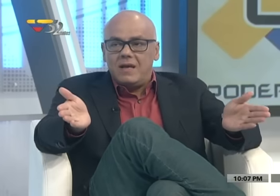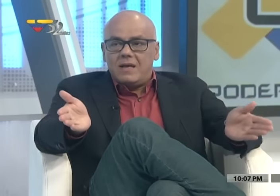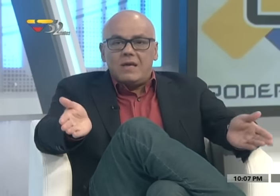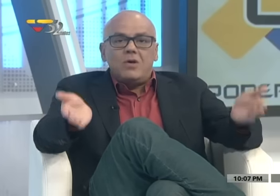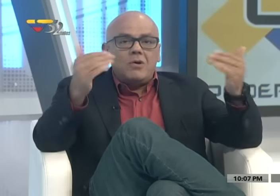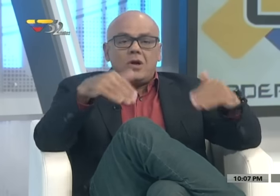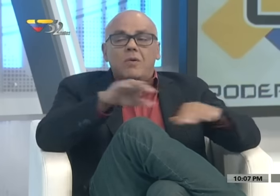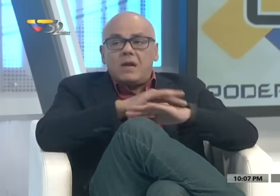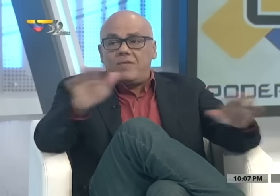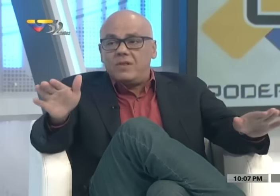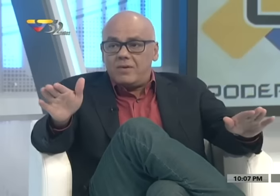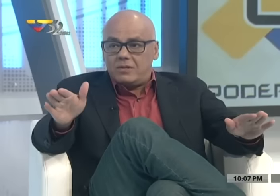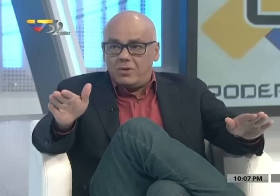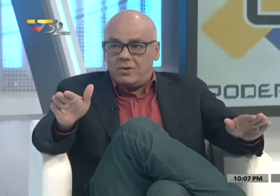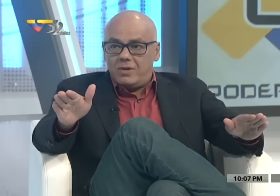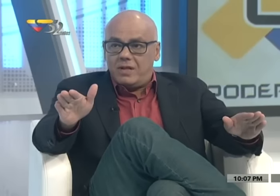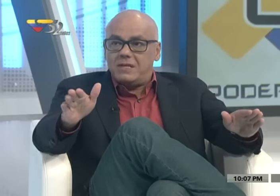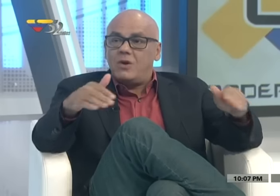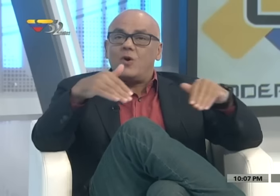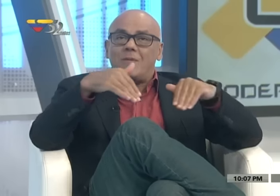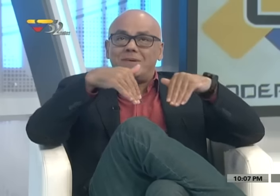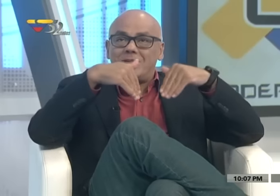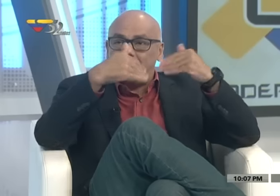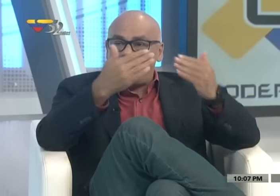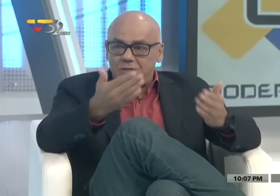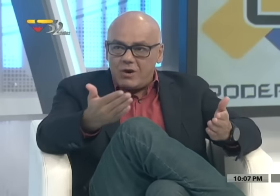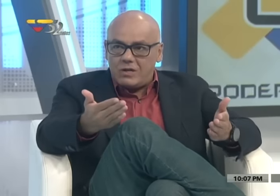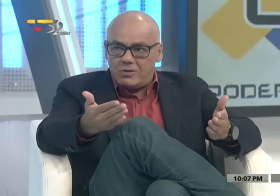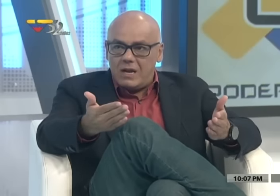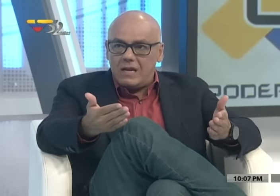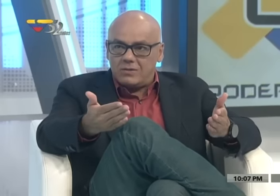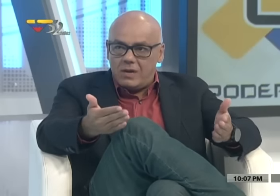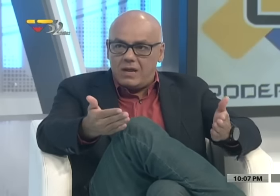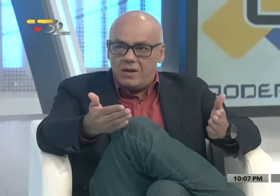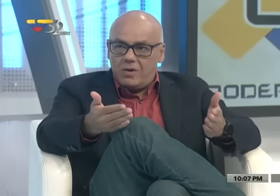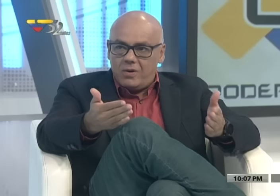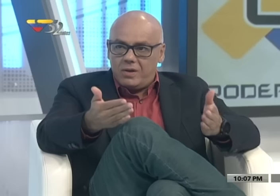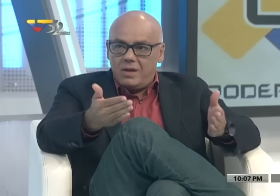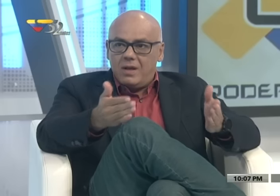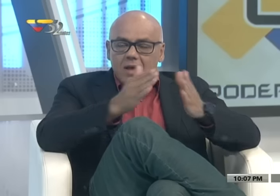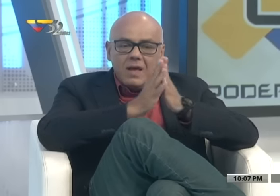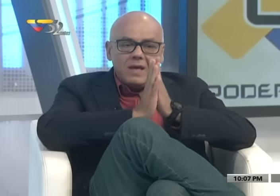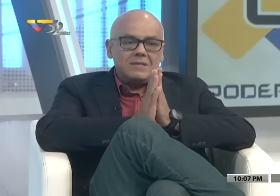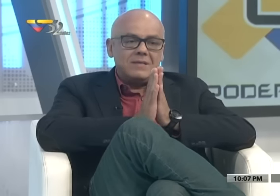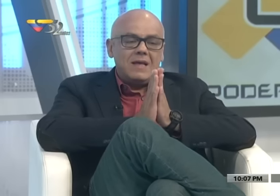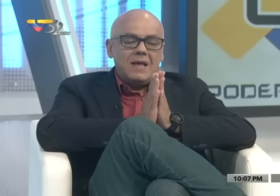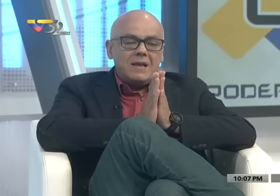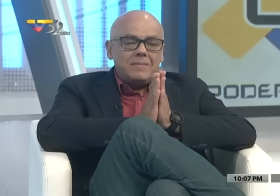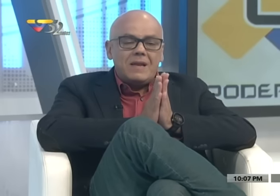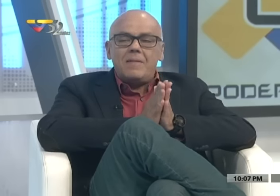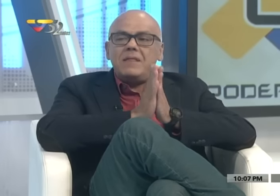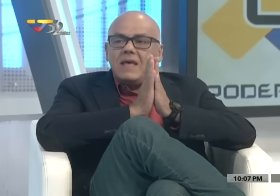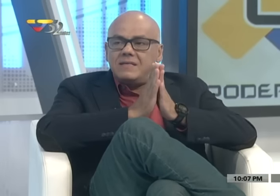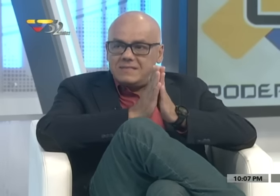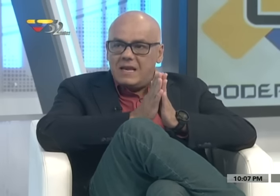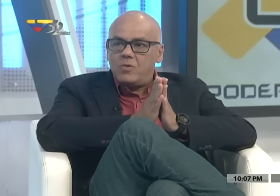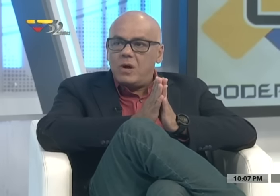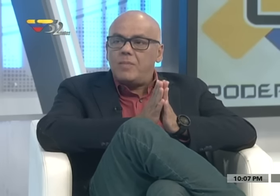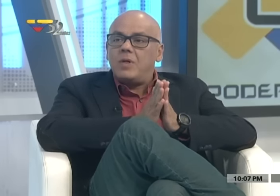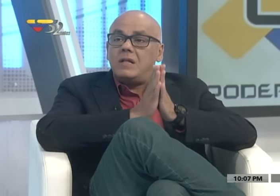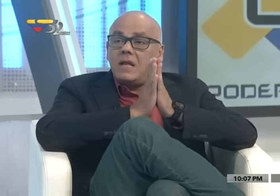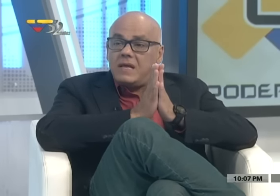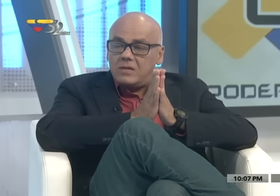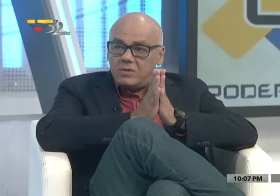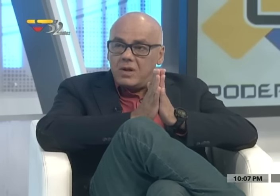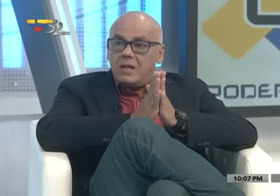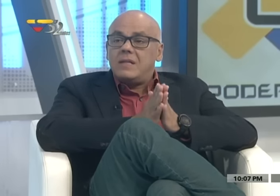2016 y yo digo ahora no va a haber referendo revocatorio es decir lo que presentó el Consejo Nacional electoral Hoy es el la evidencia el